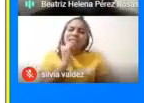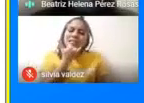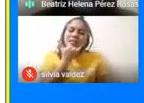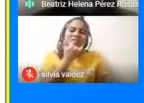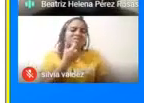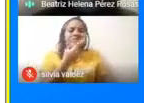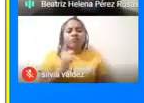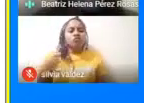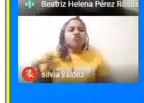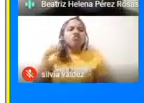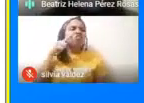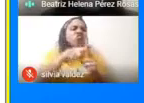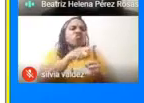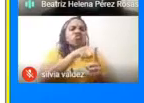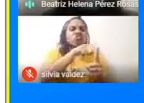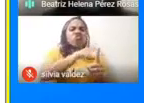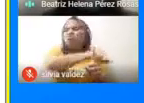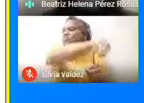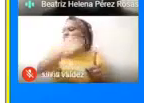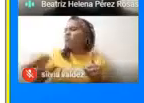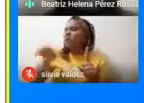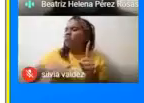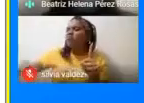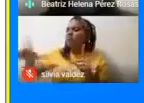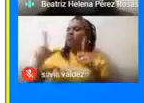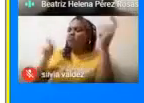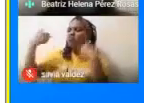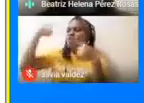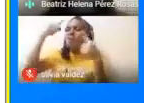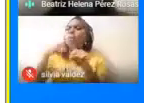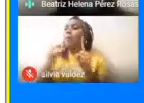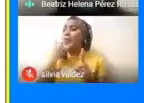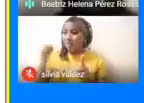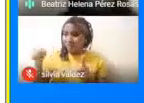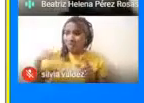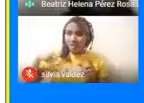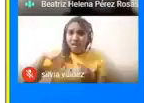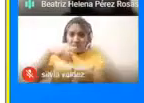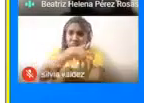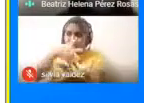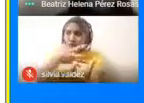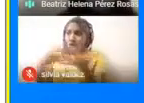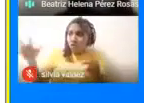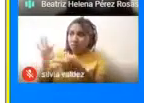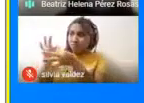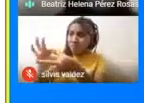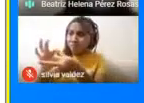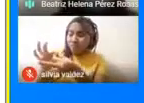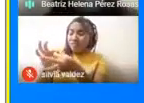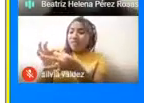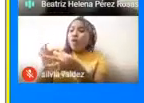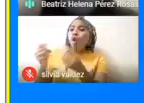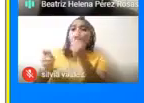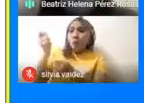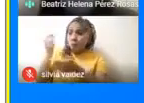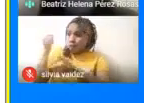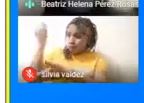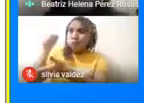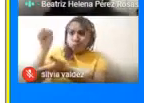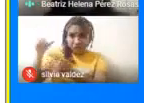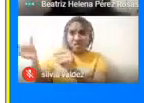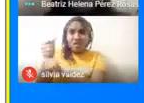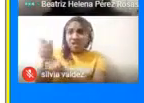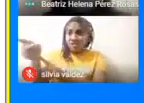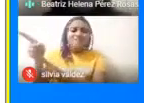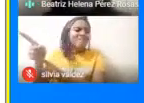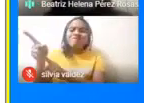voy a dedicar este territorio al turismo, pero resulta que no tienen los potenciales ni la conectividad ni los presupuestos para lograr ser